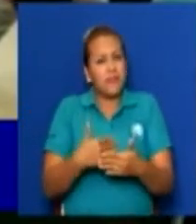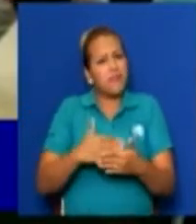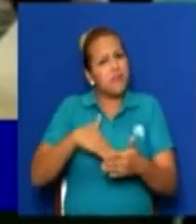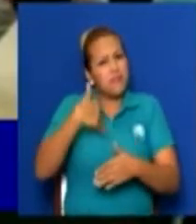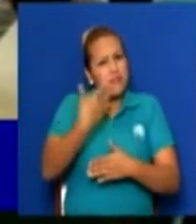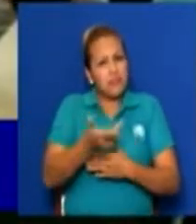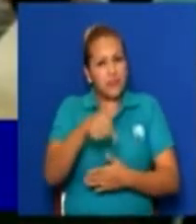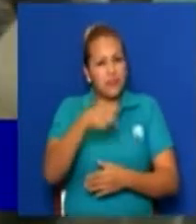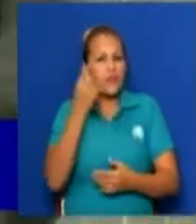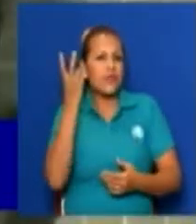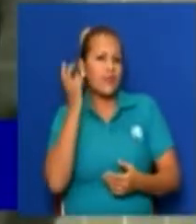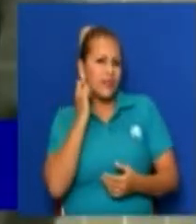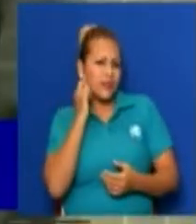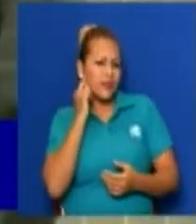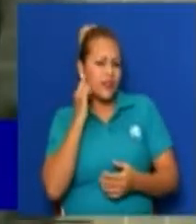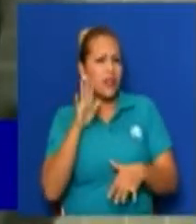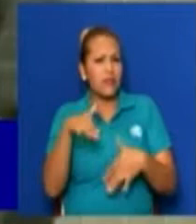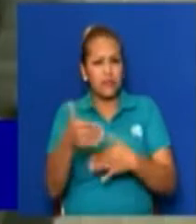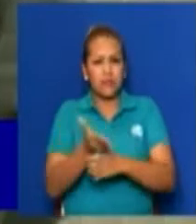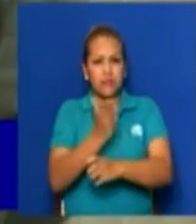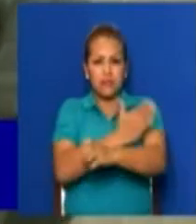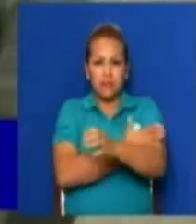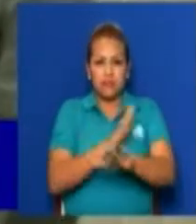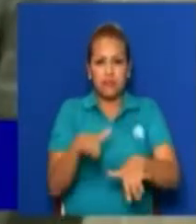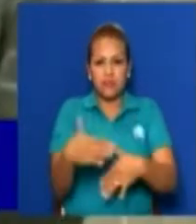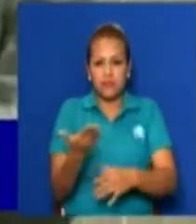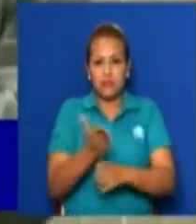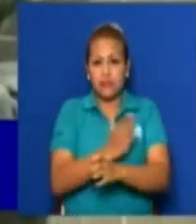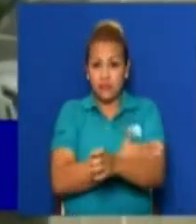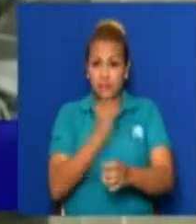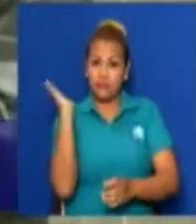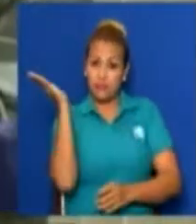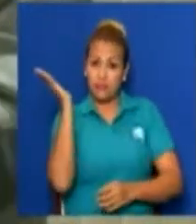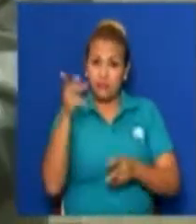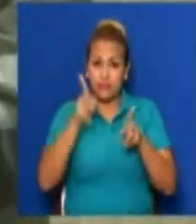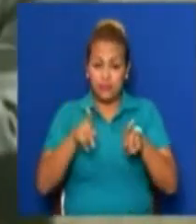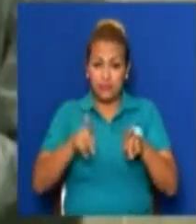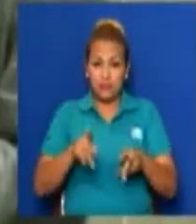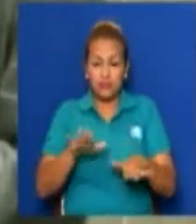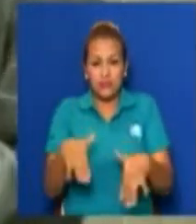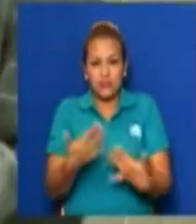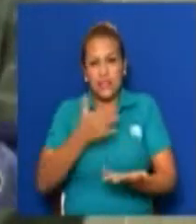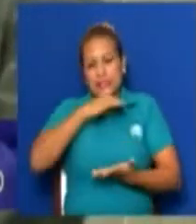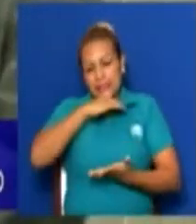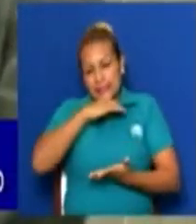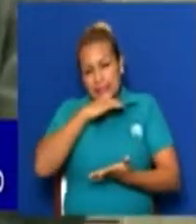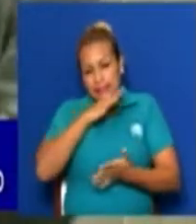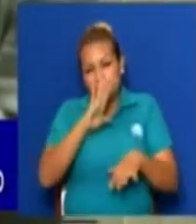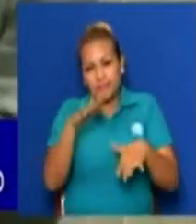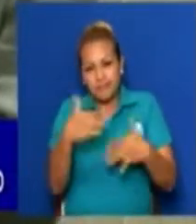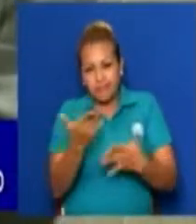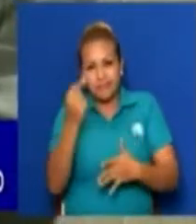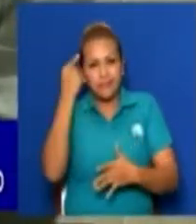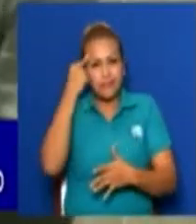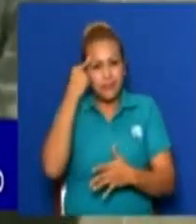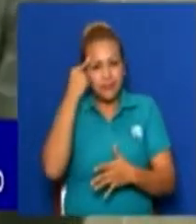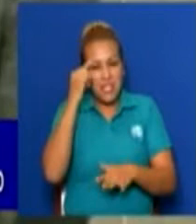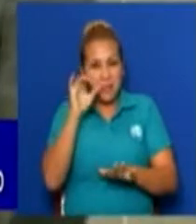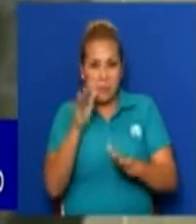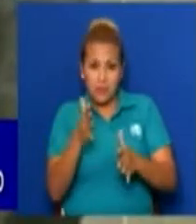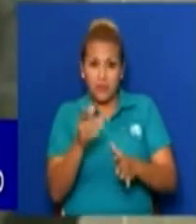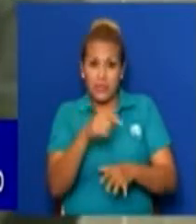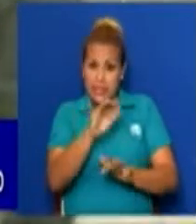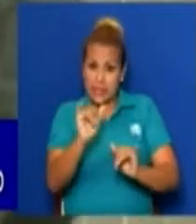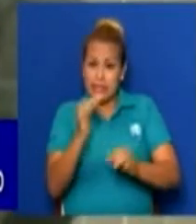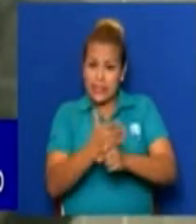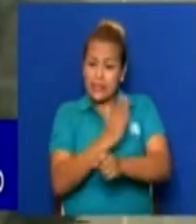exposiciones de mis antecesoras, es muy difícil agregar algunas cosas. Ellas ya casi lo dijeron